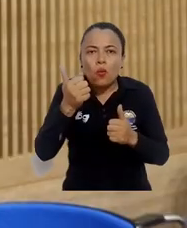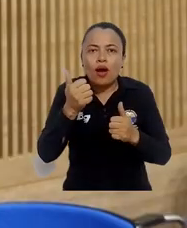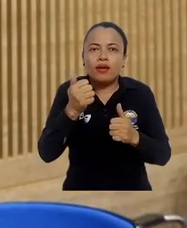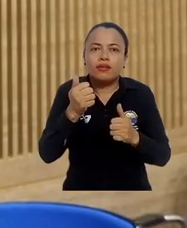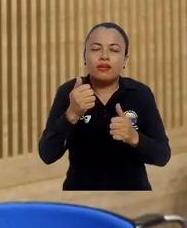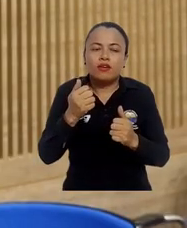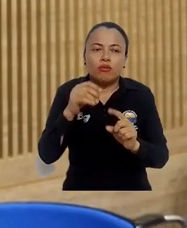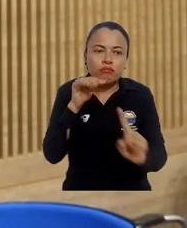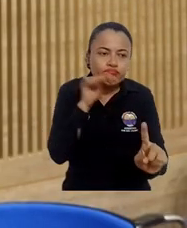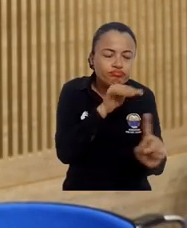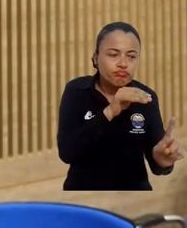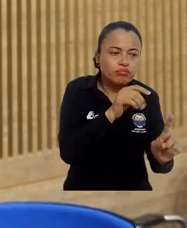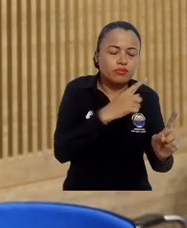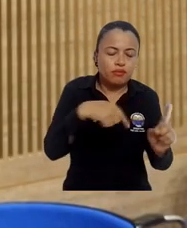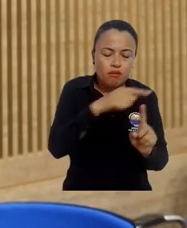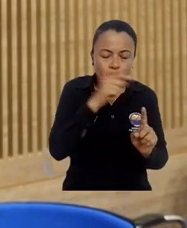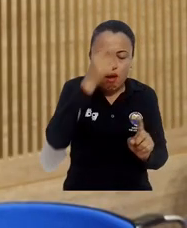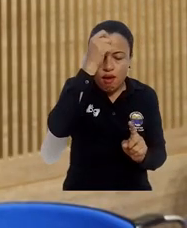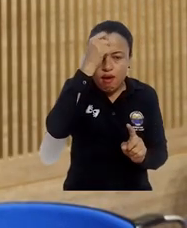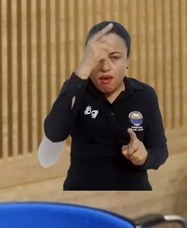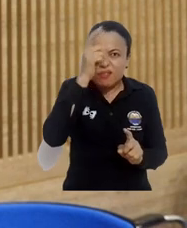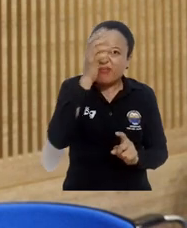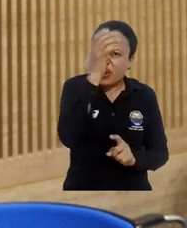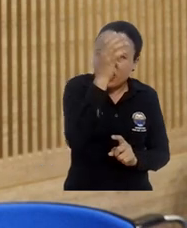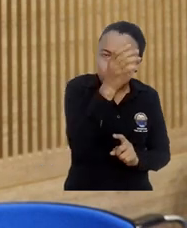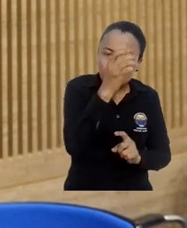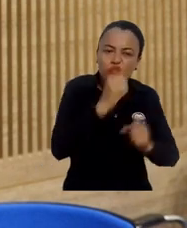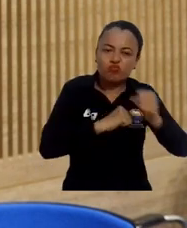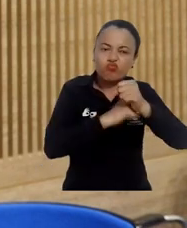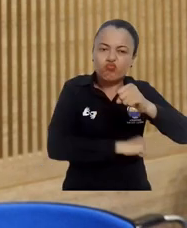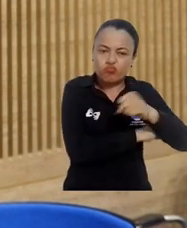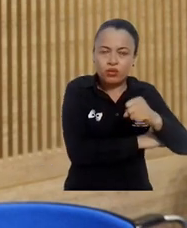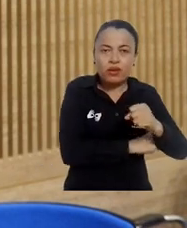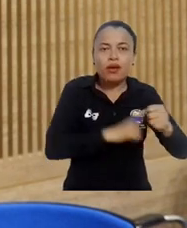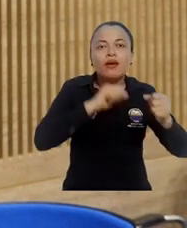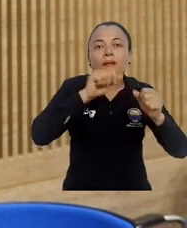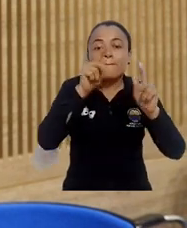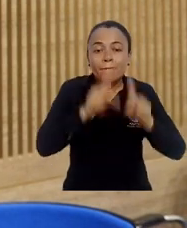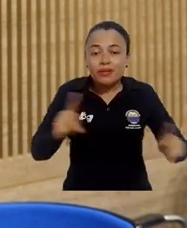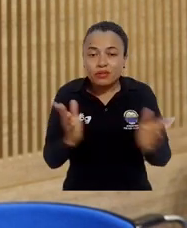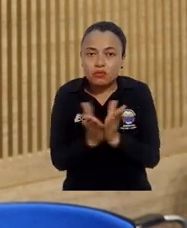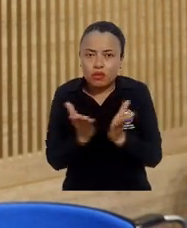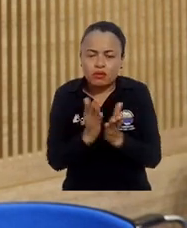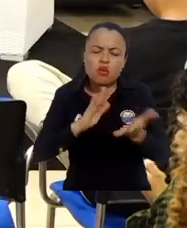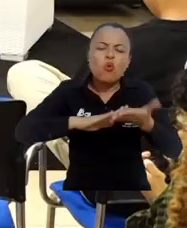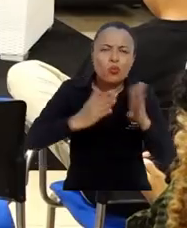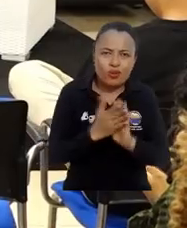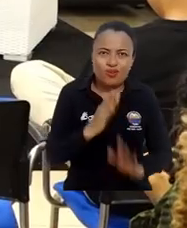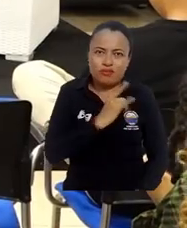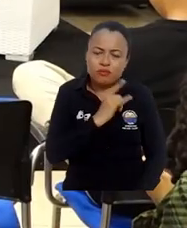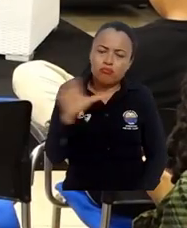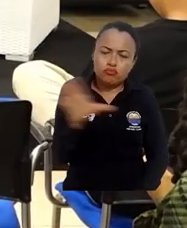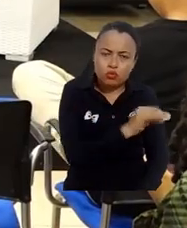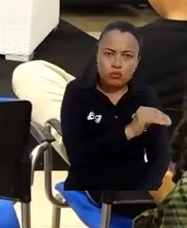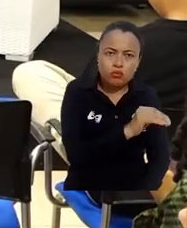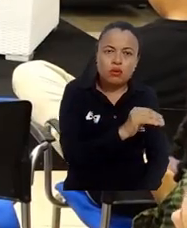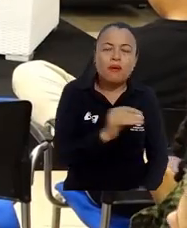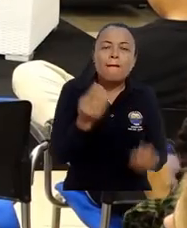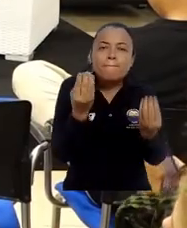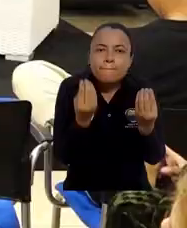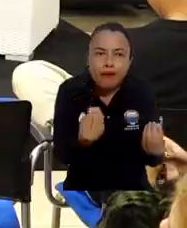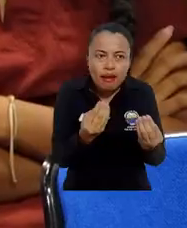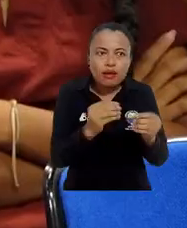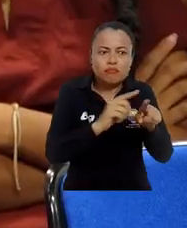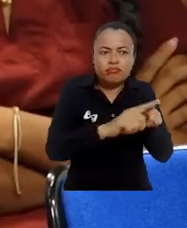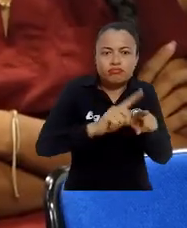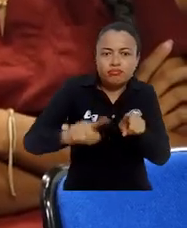La idea es ir repotenciando este concepto en los estudiantes y en la comunidad universitaria, con el